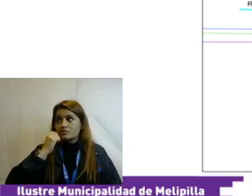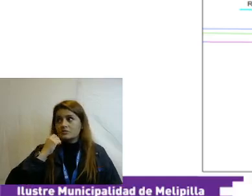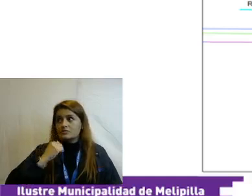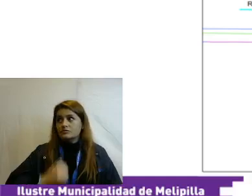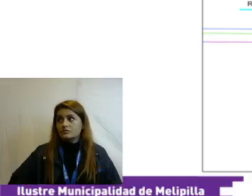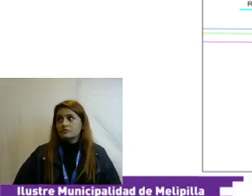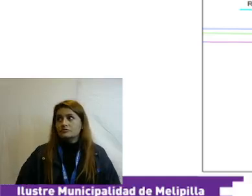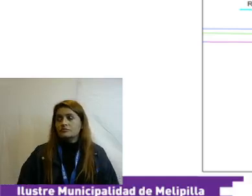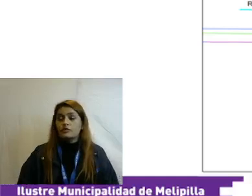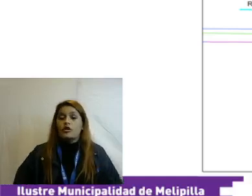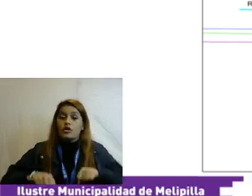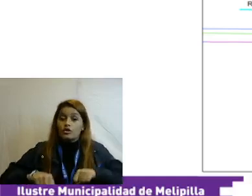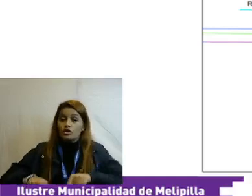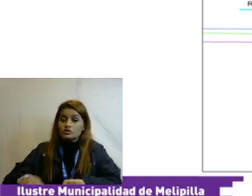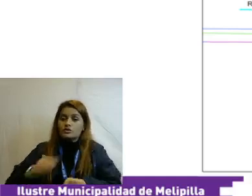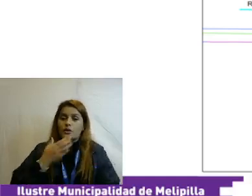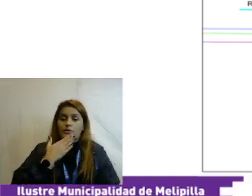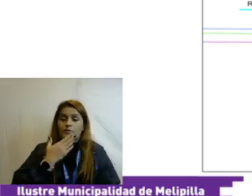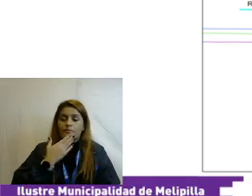en este caso.